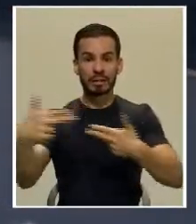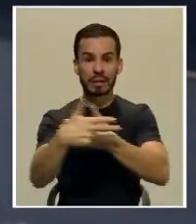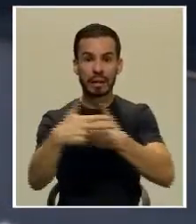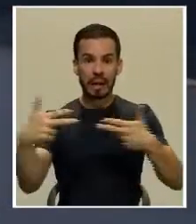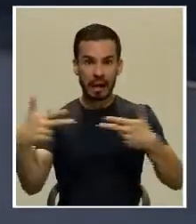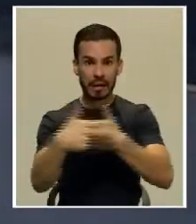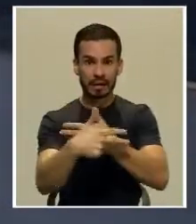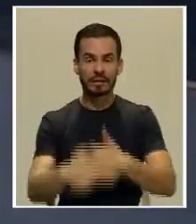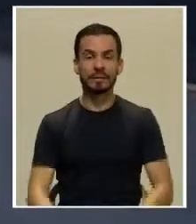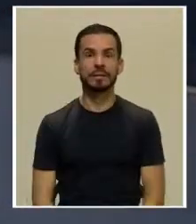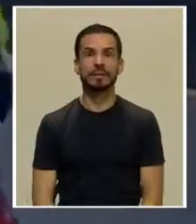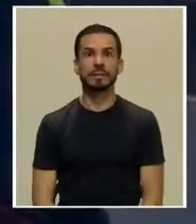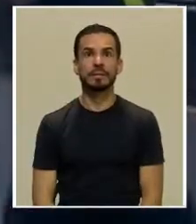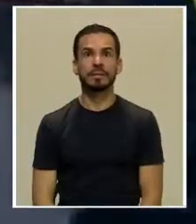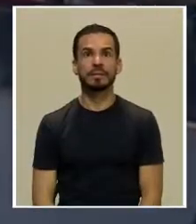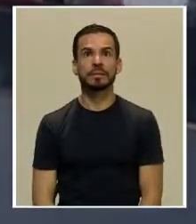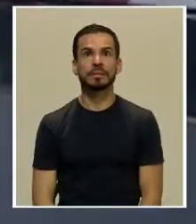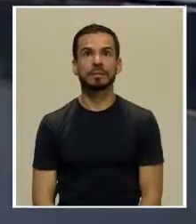Cañas.